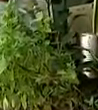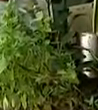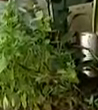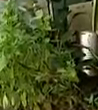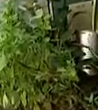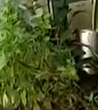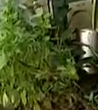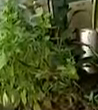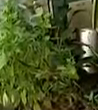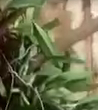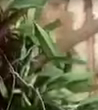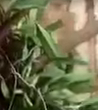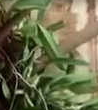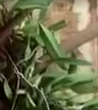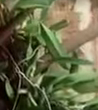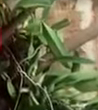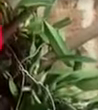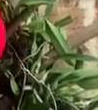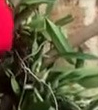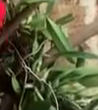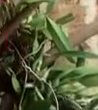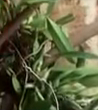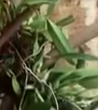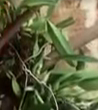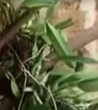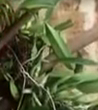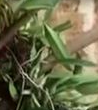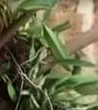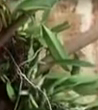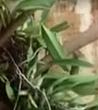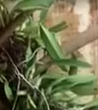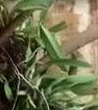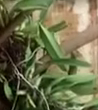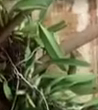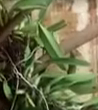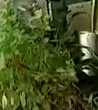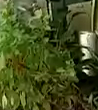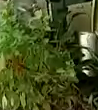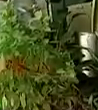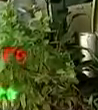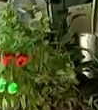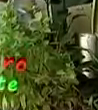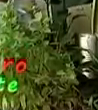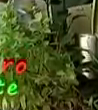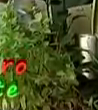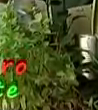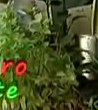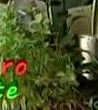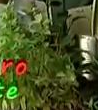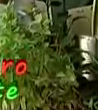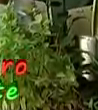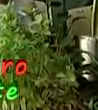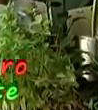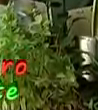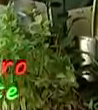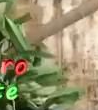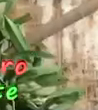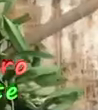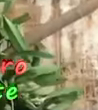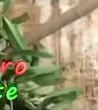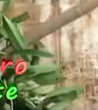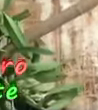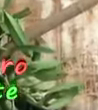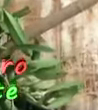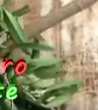Vale, ¿por qué estás tan triste? No te preocupes, no es nada, Chispa. Eso es una carta. Por eso estás